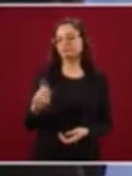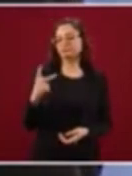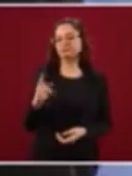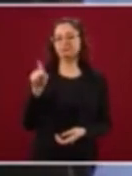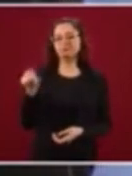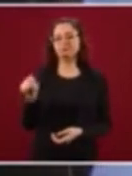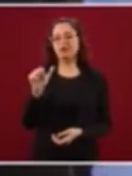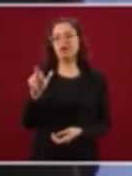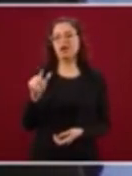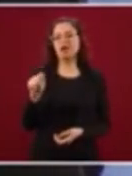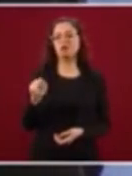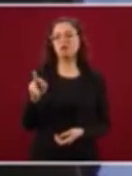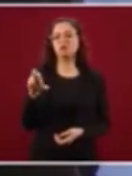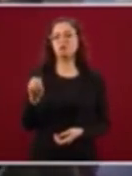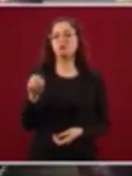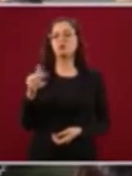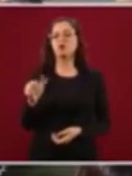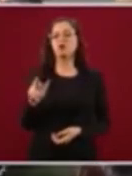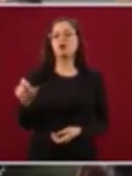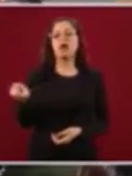Herrera, ¿no?